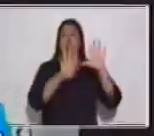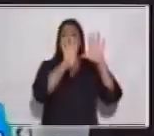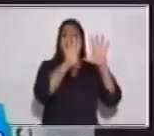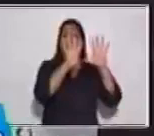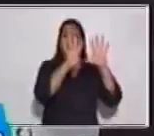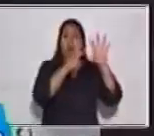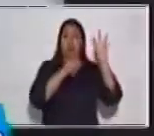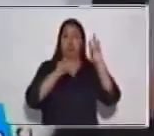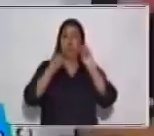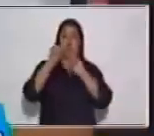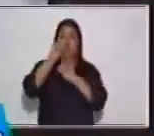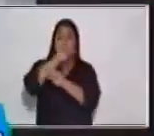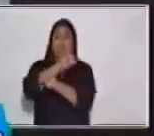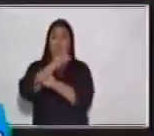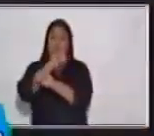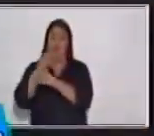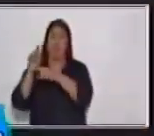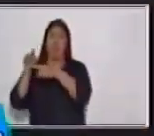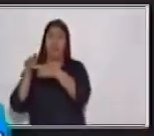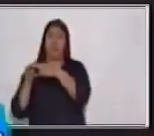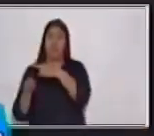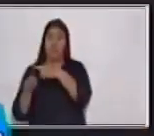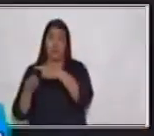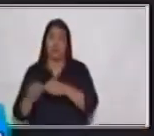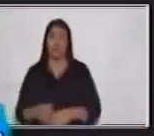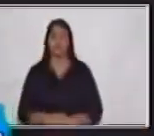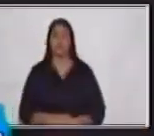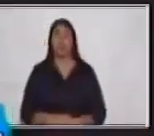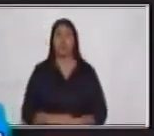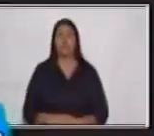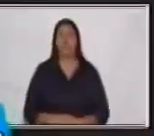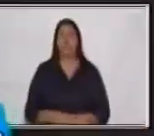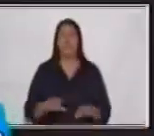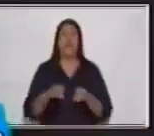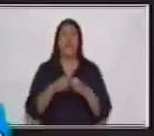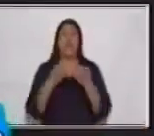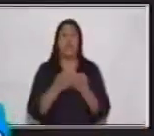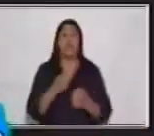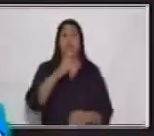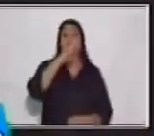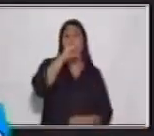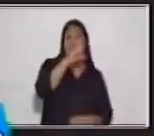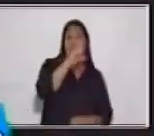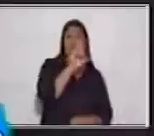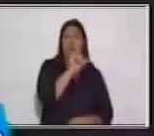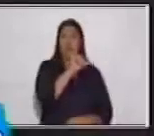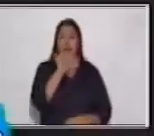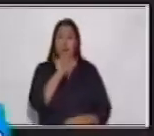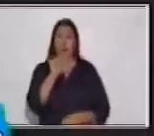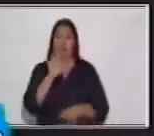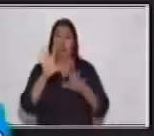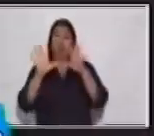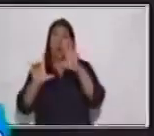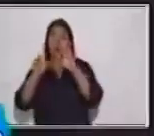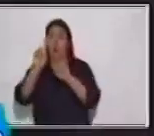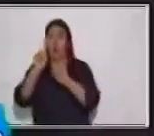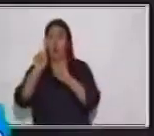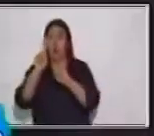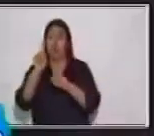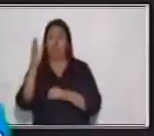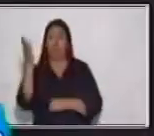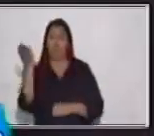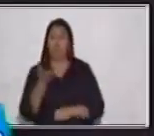dividir. Entonces, se va a hacer igual a 11 dividido 9 por